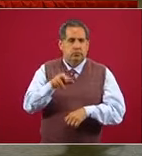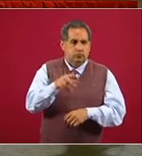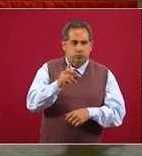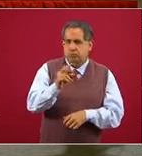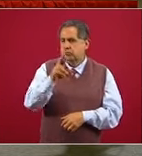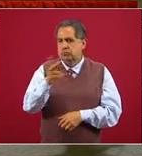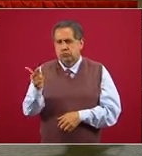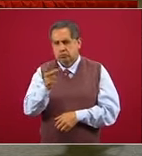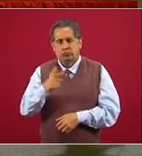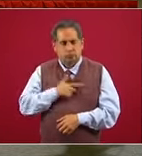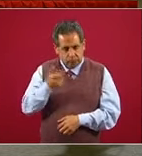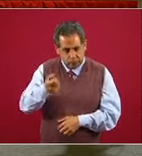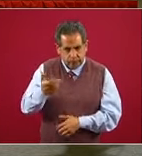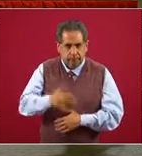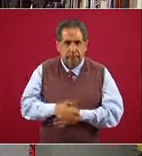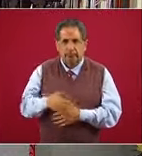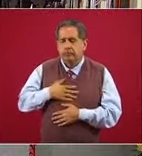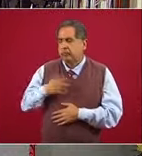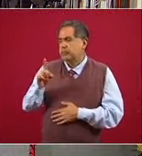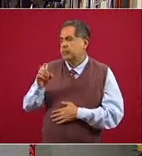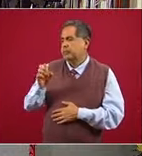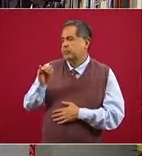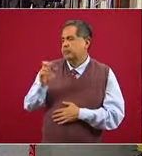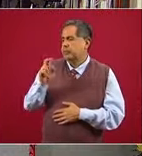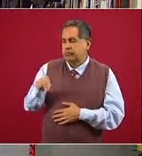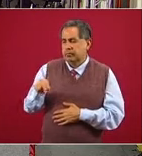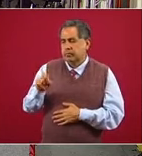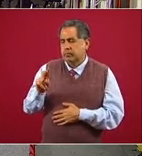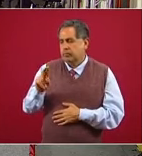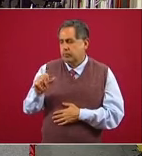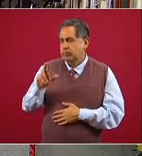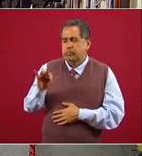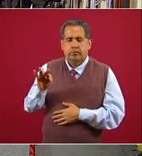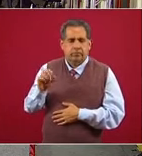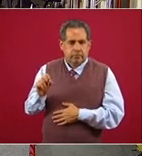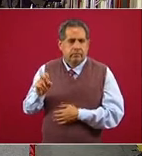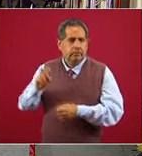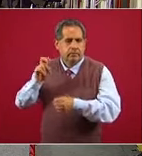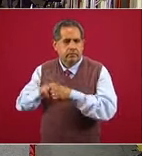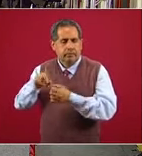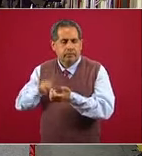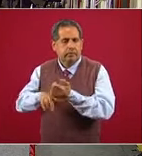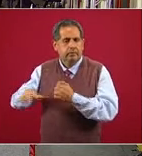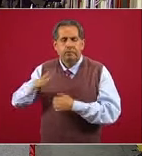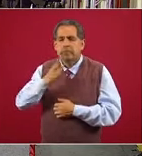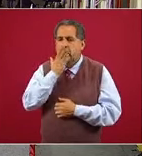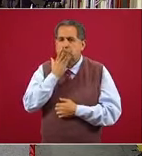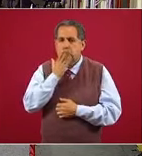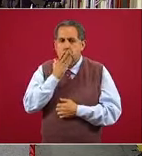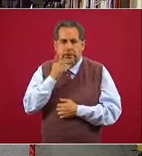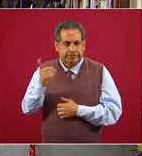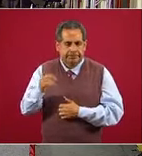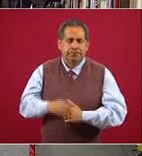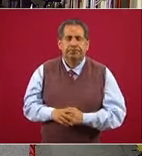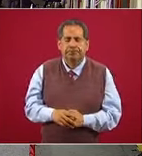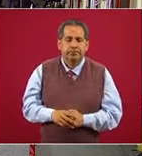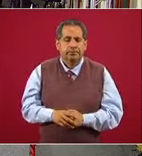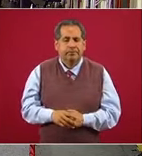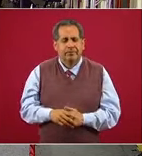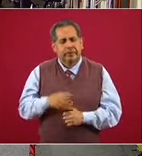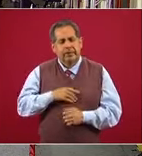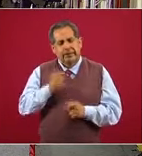doctor Cortés, gusto en saludarlos. Demián Duarte, de Pasión por los Negocios, Política de Rock and Roll Radio, Lobos FM de Sonora.